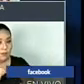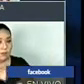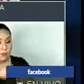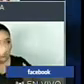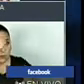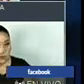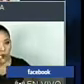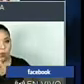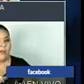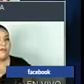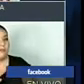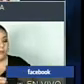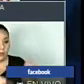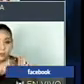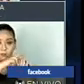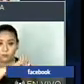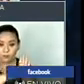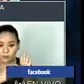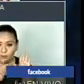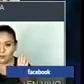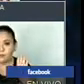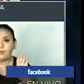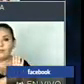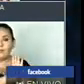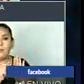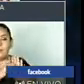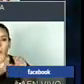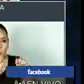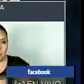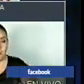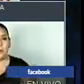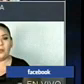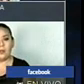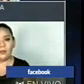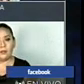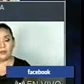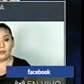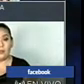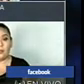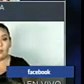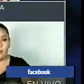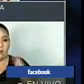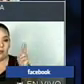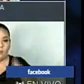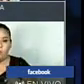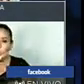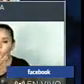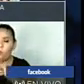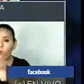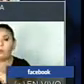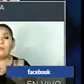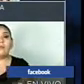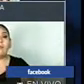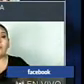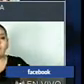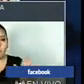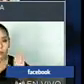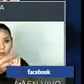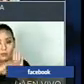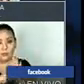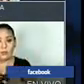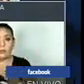aprobara la incorporación de recursos para ser ejecutados en el marco de esta pandemia. Estamos hablando de la incorporación de